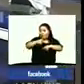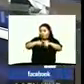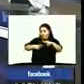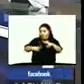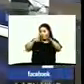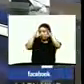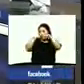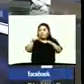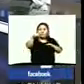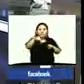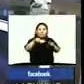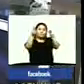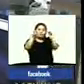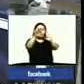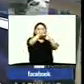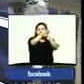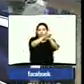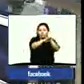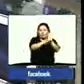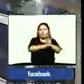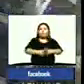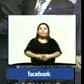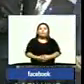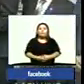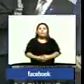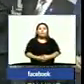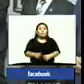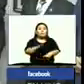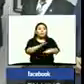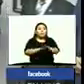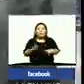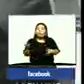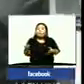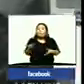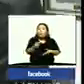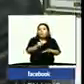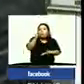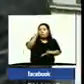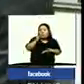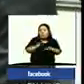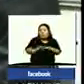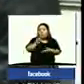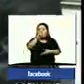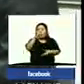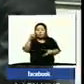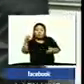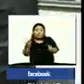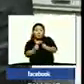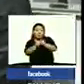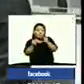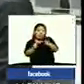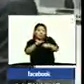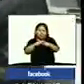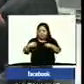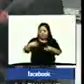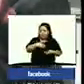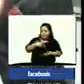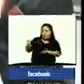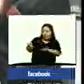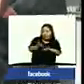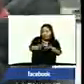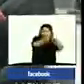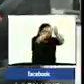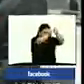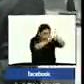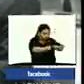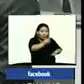Vamos con nuestros titulares. Con una reducción de 200 millones de dólares, el ministro de Hacienda presentó la propuesta